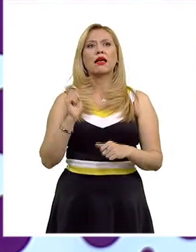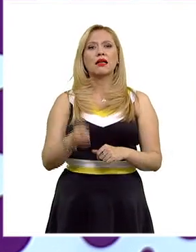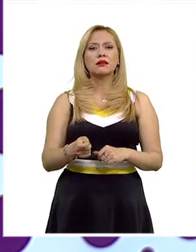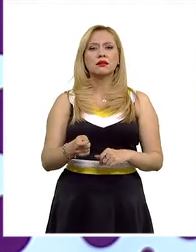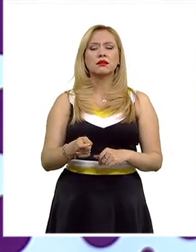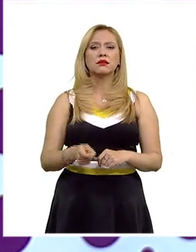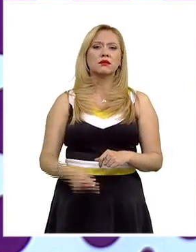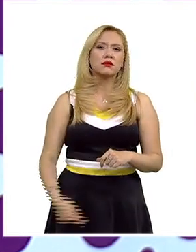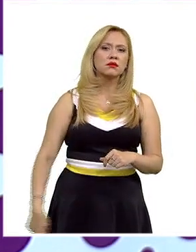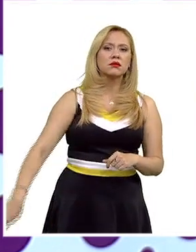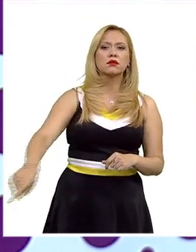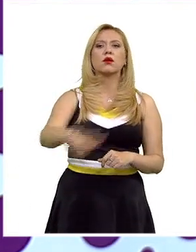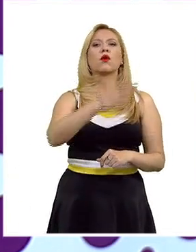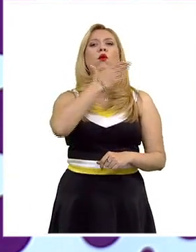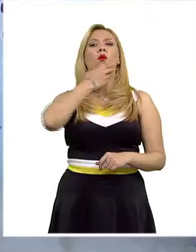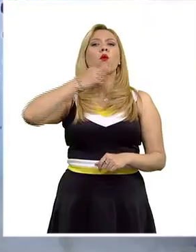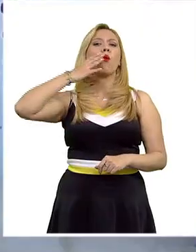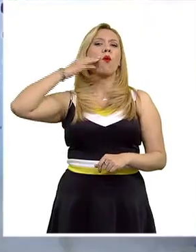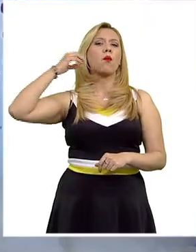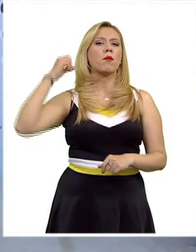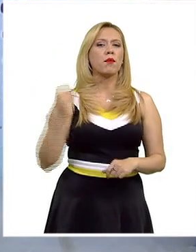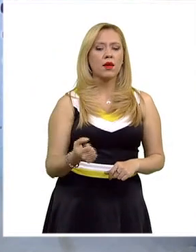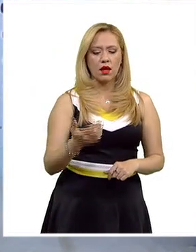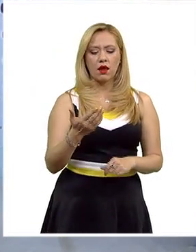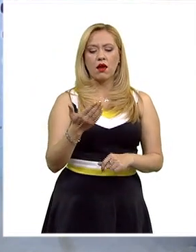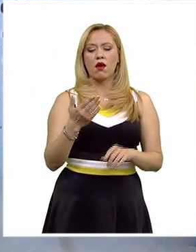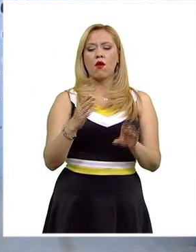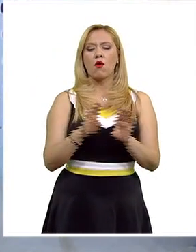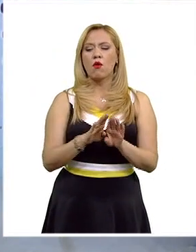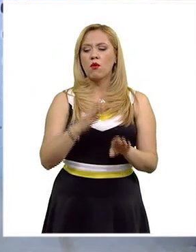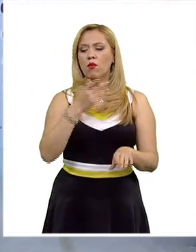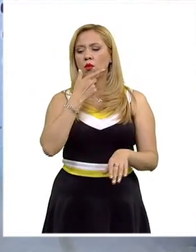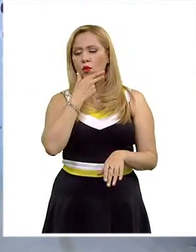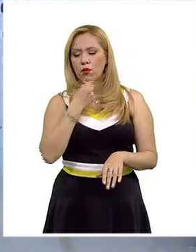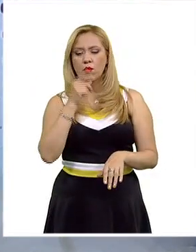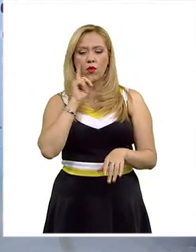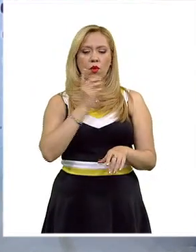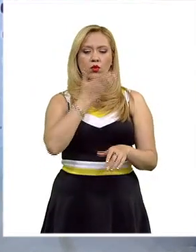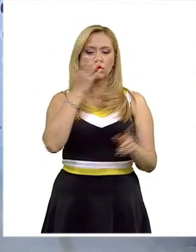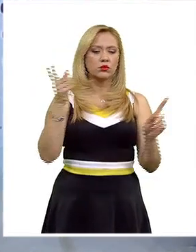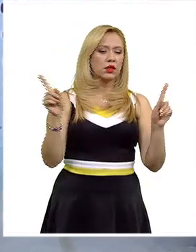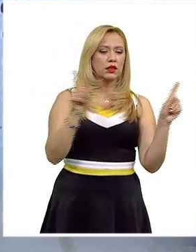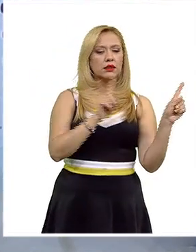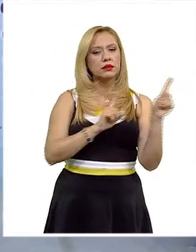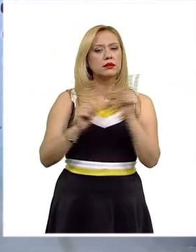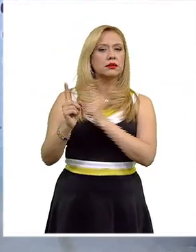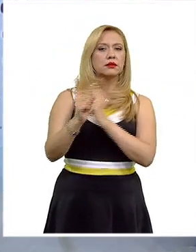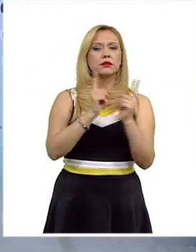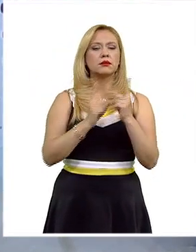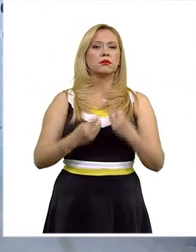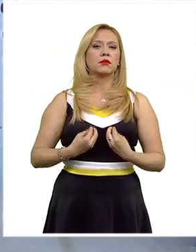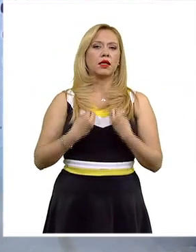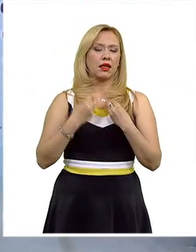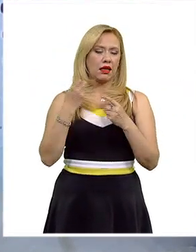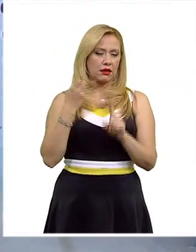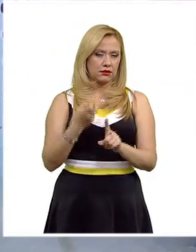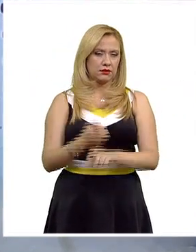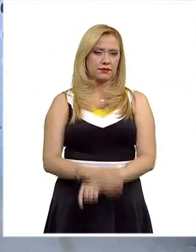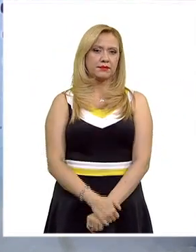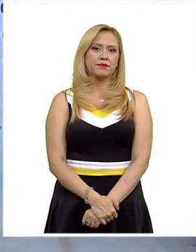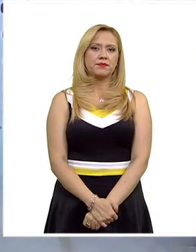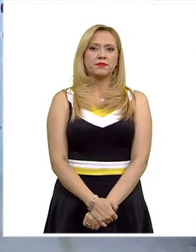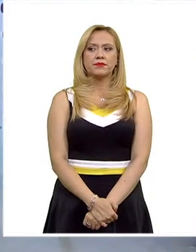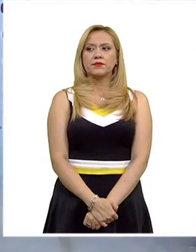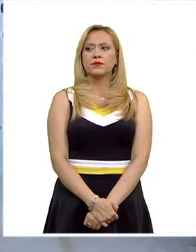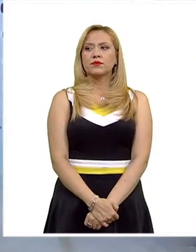los constructos de la masculinidad y cómo nos relacionamos los hombres y las mujeres y cómo está estructurado el sistema. Insistir en eso, ¿no? Claro.